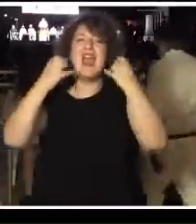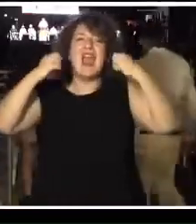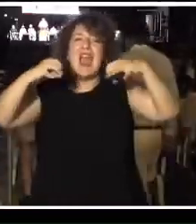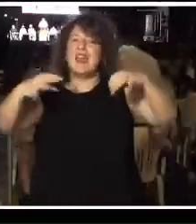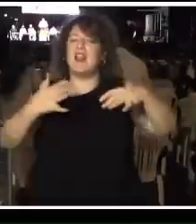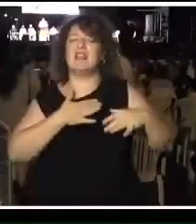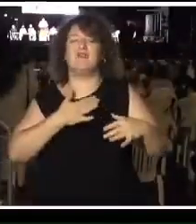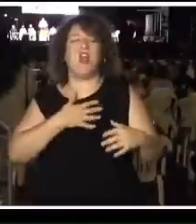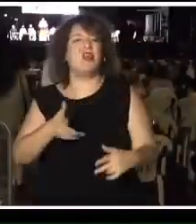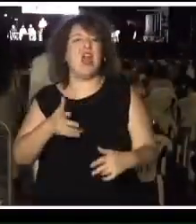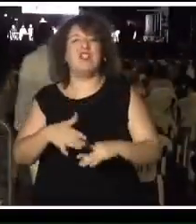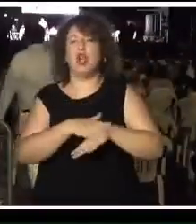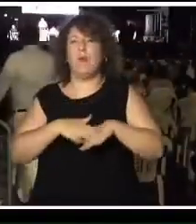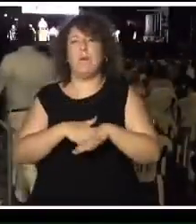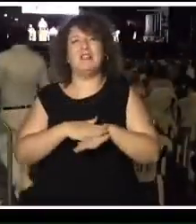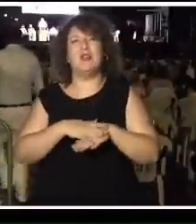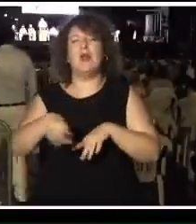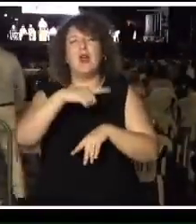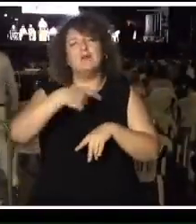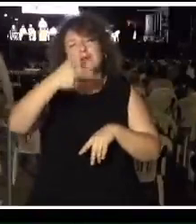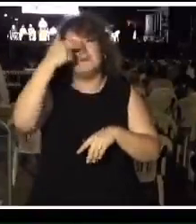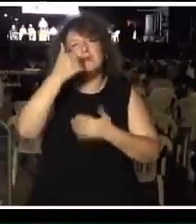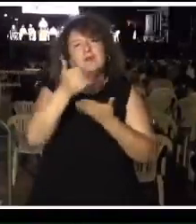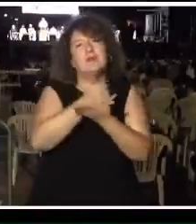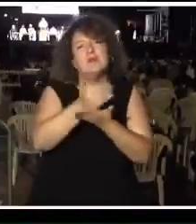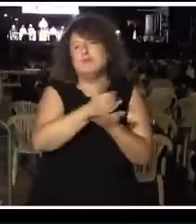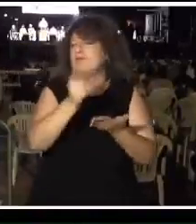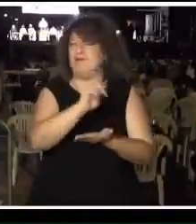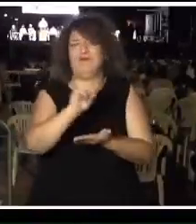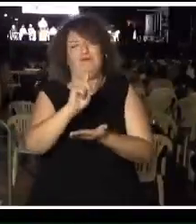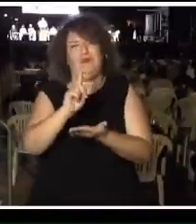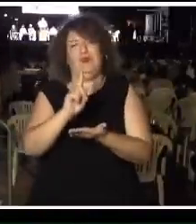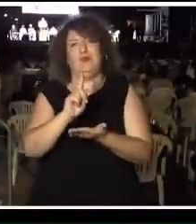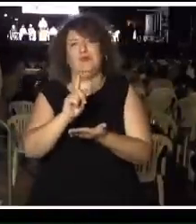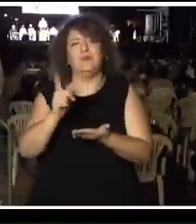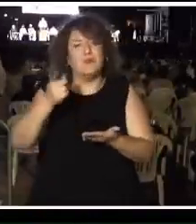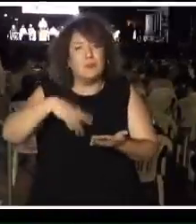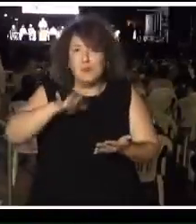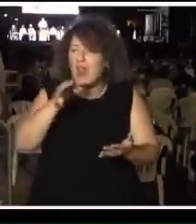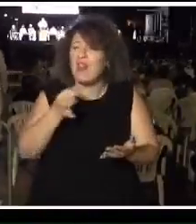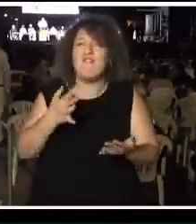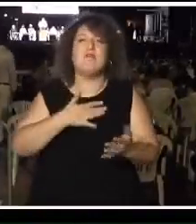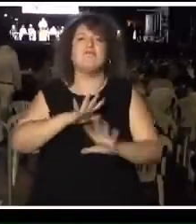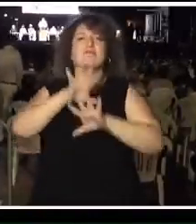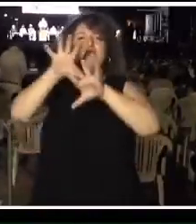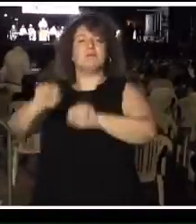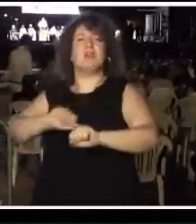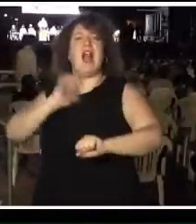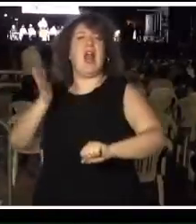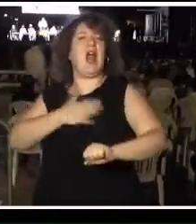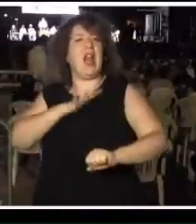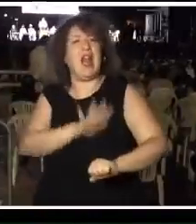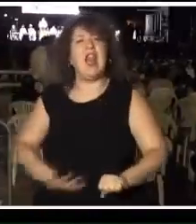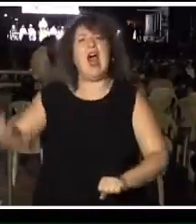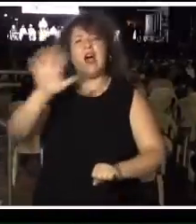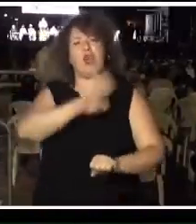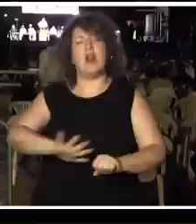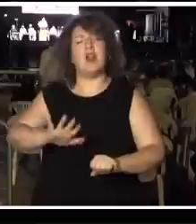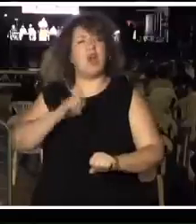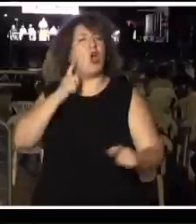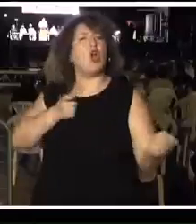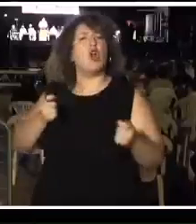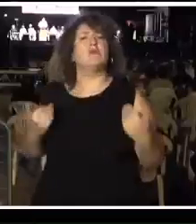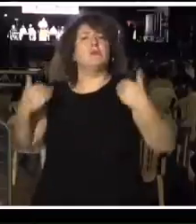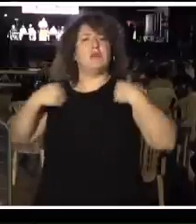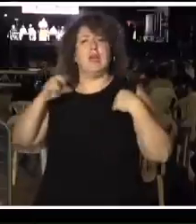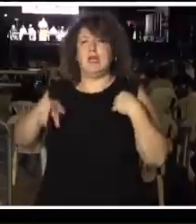especulación económica, y para garantizarlo debe ser nacionalizada y permanecer bajo control